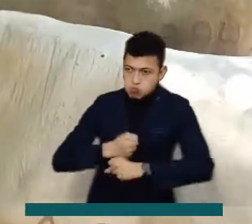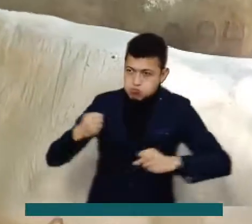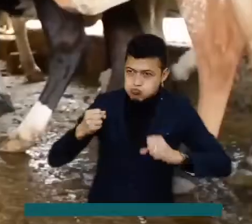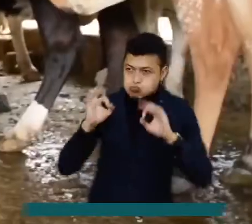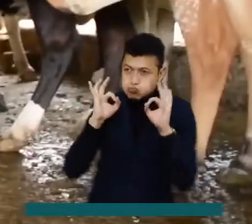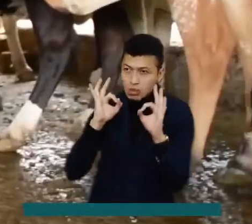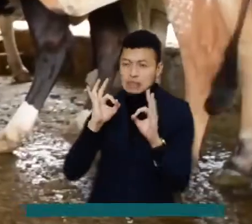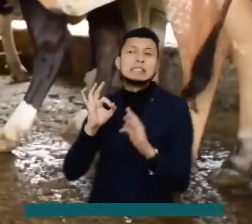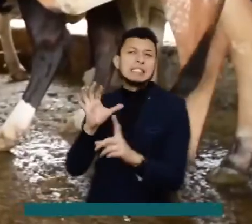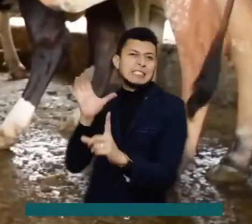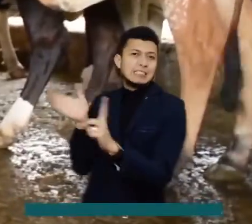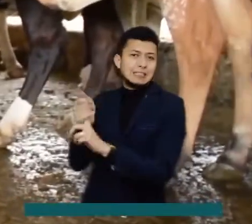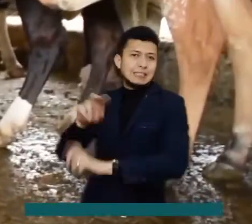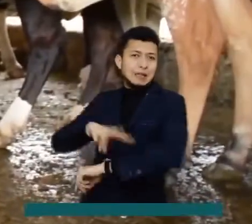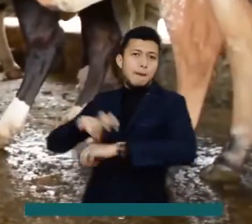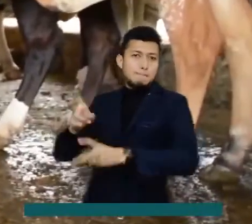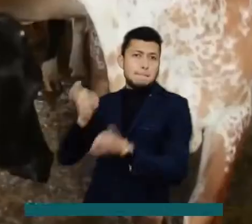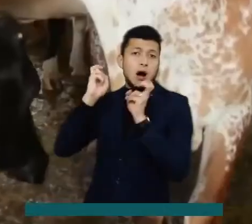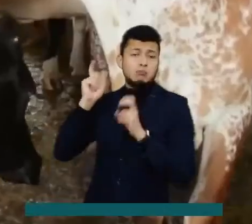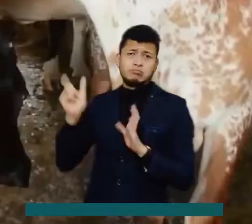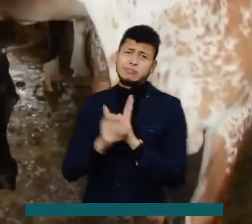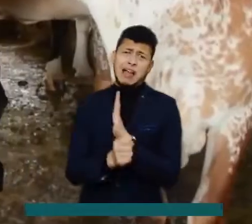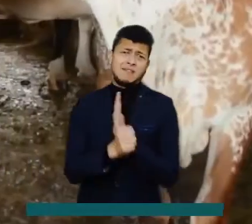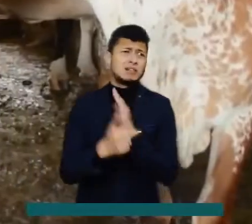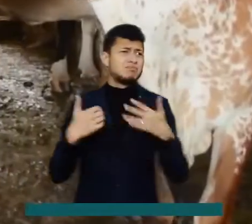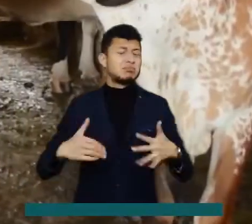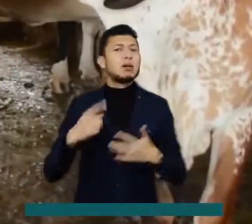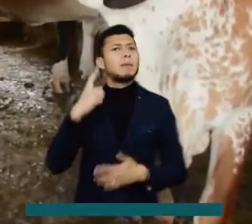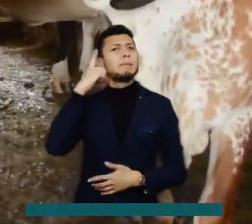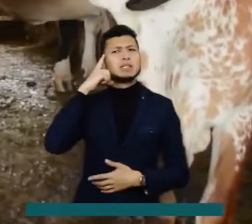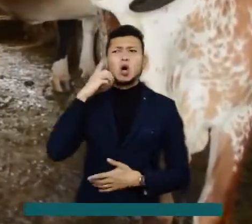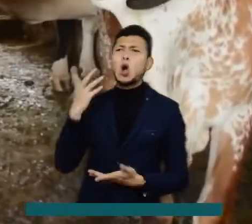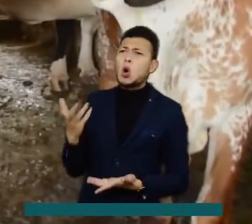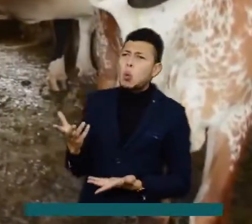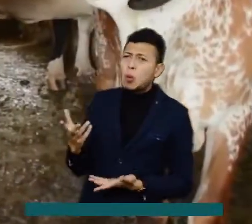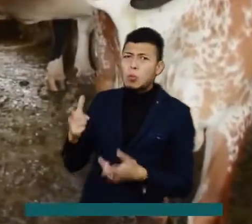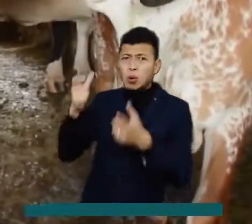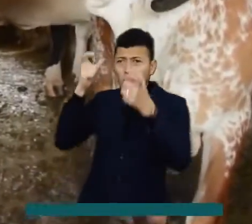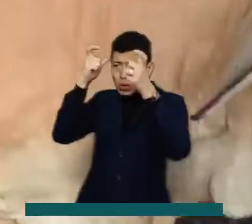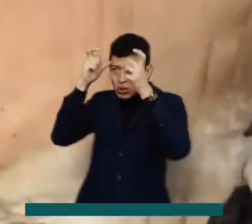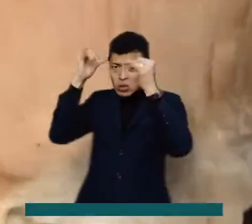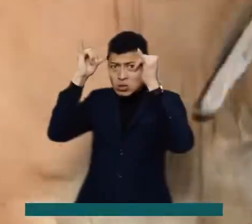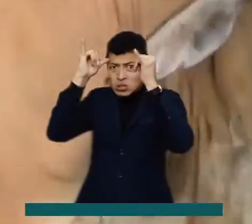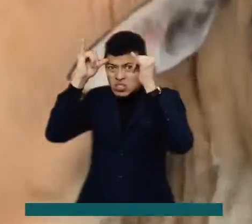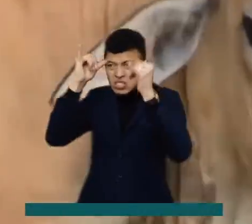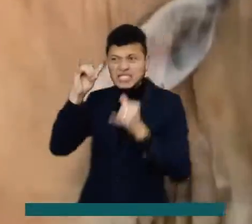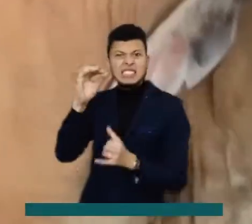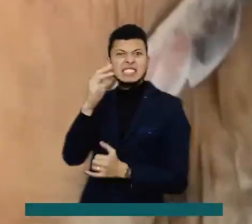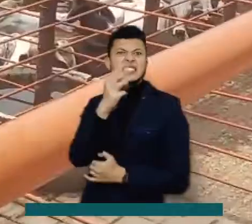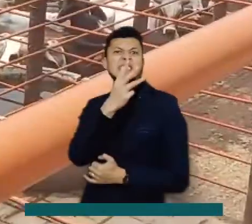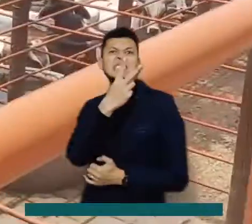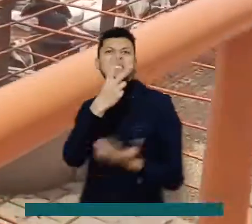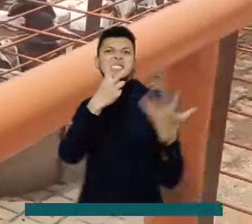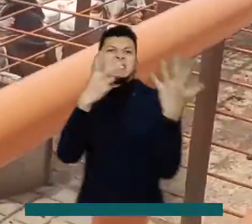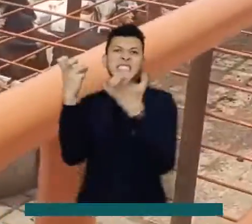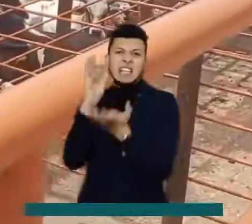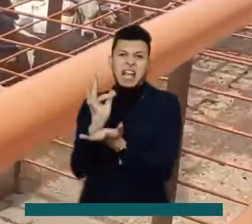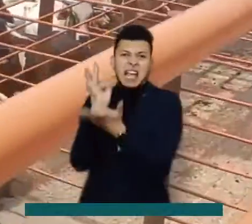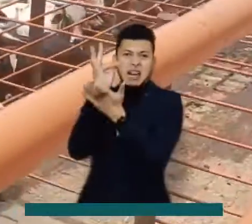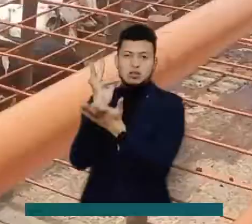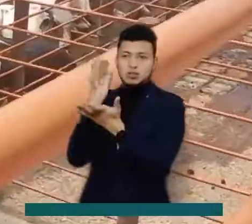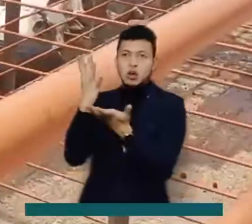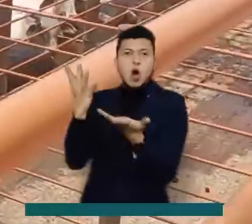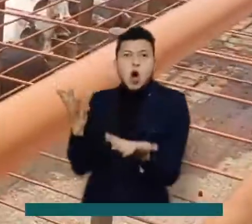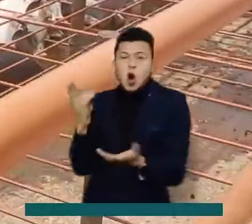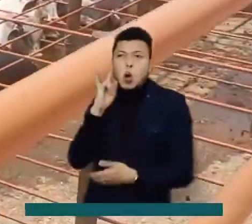Es tanto el perfeccionamiento que han llevado los delincuentes que uno se preguntaría cómo hacen para poder coger un toro de 500, 700 kilos